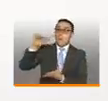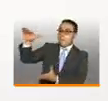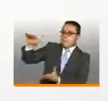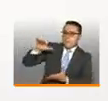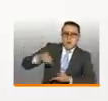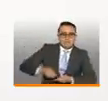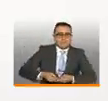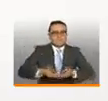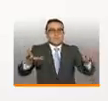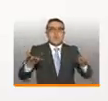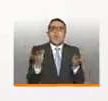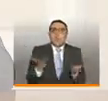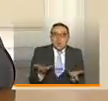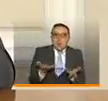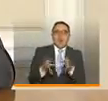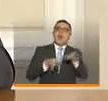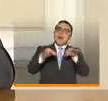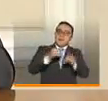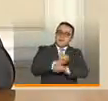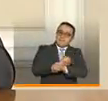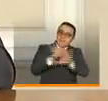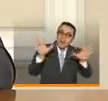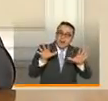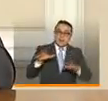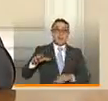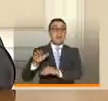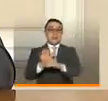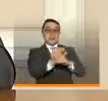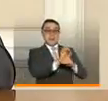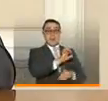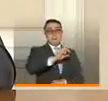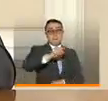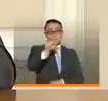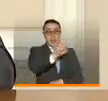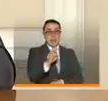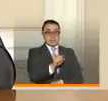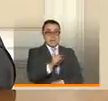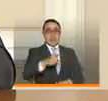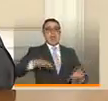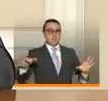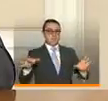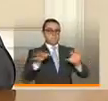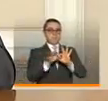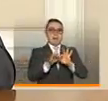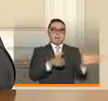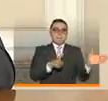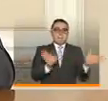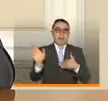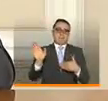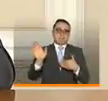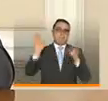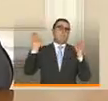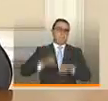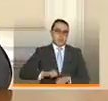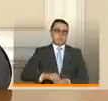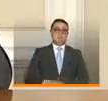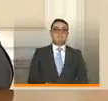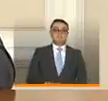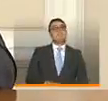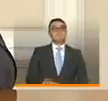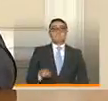para poder a su vez que ellos hagan con las EPS e IPS su proceso de planeación. Esto es muy importante